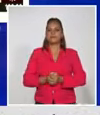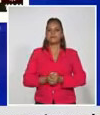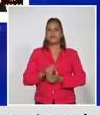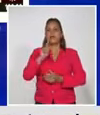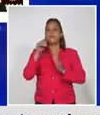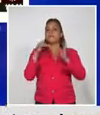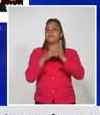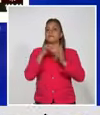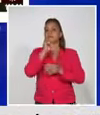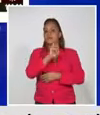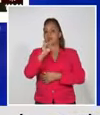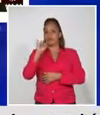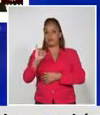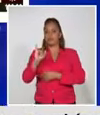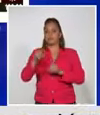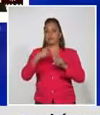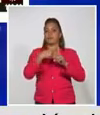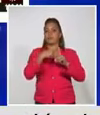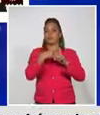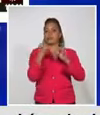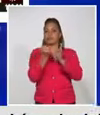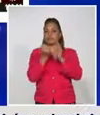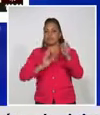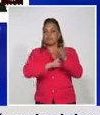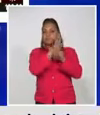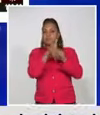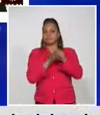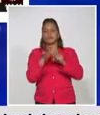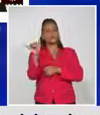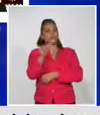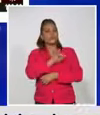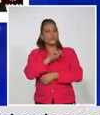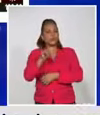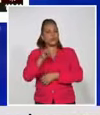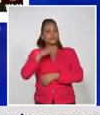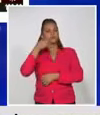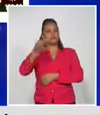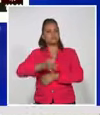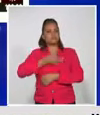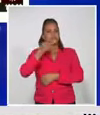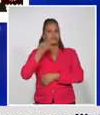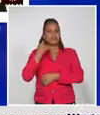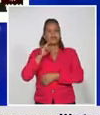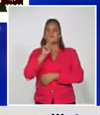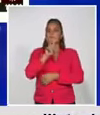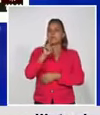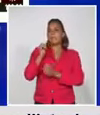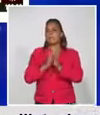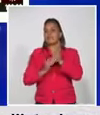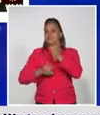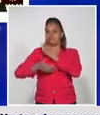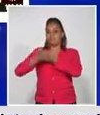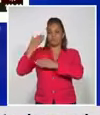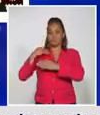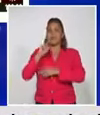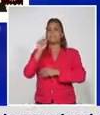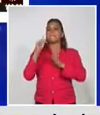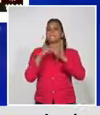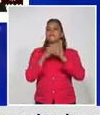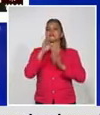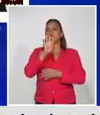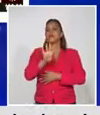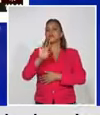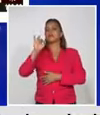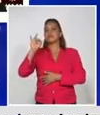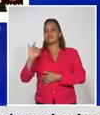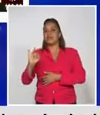se diagnosticaron, como también ha sido habitual desde hace más de 2 meses, 1.047